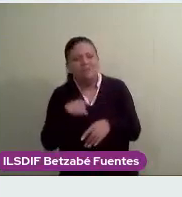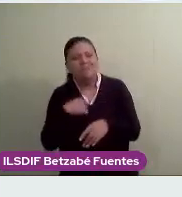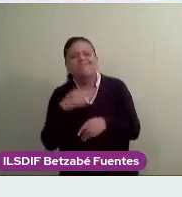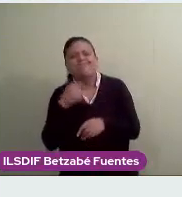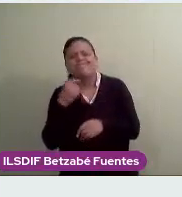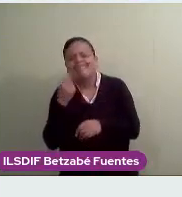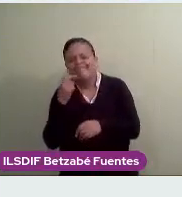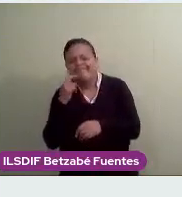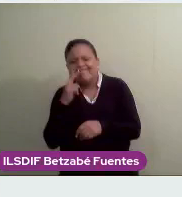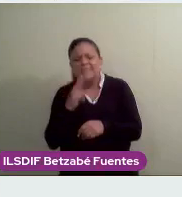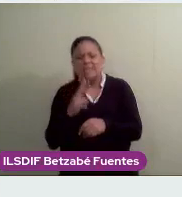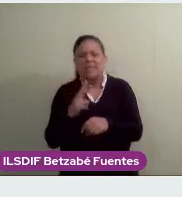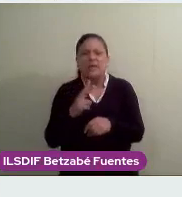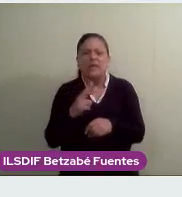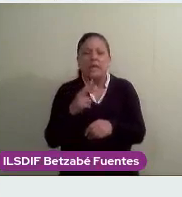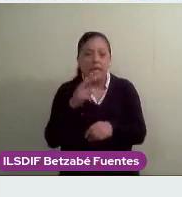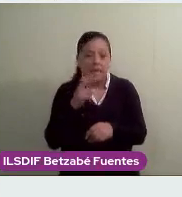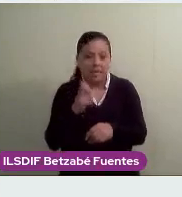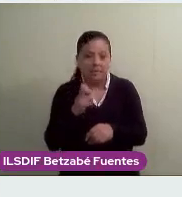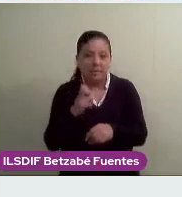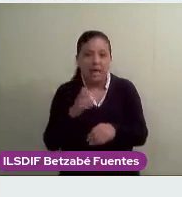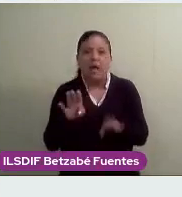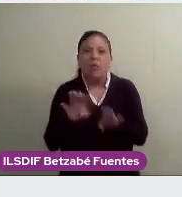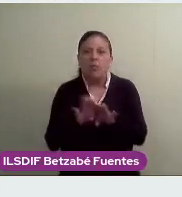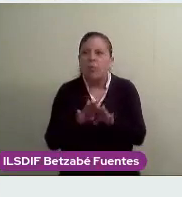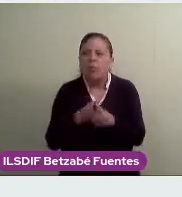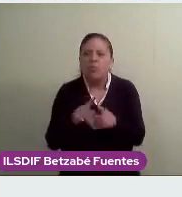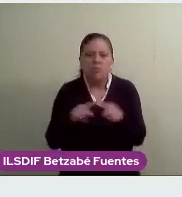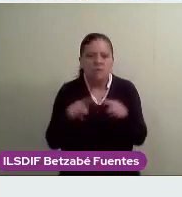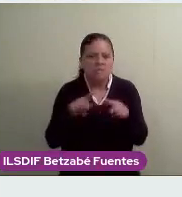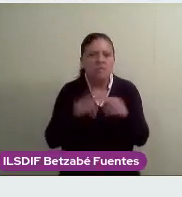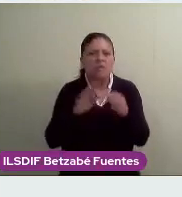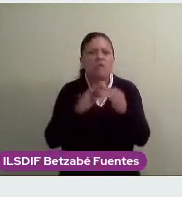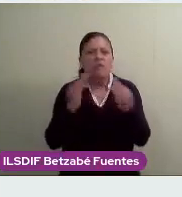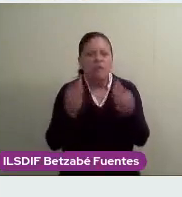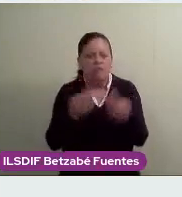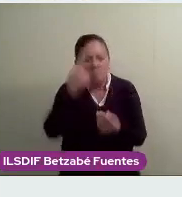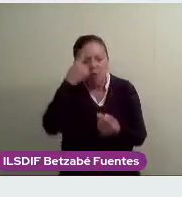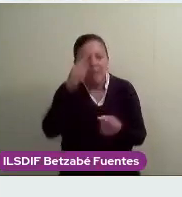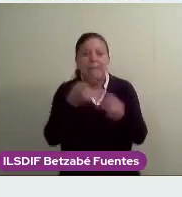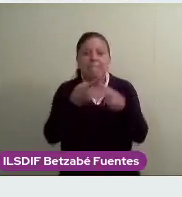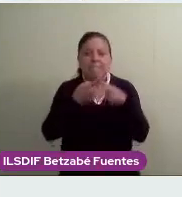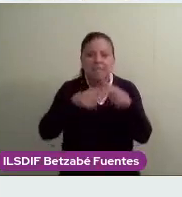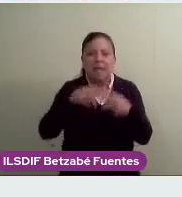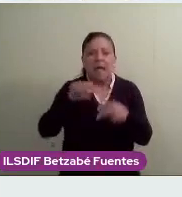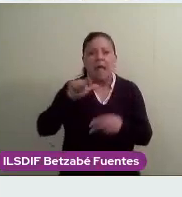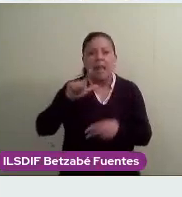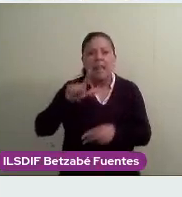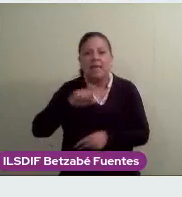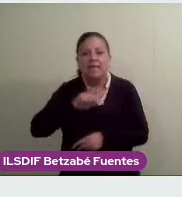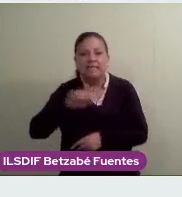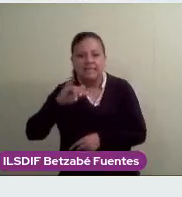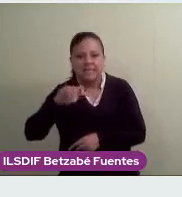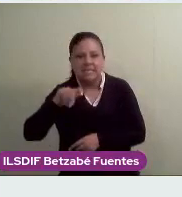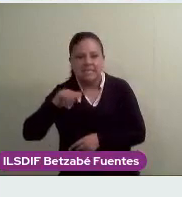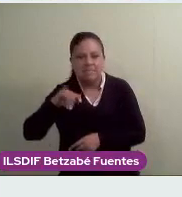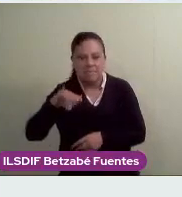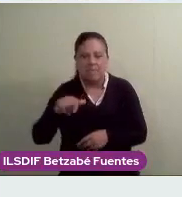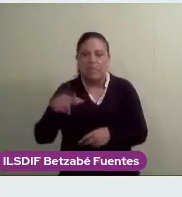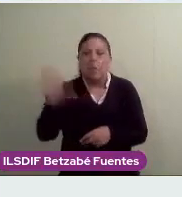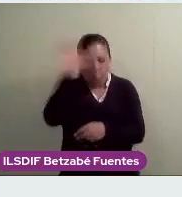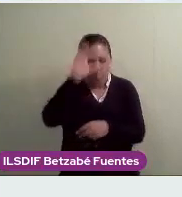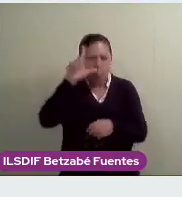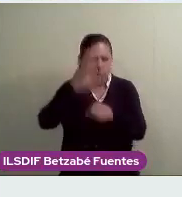puede iniciar la alexitimia. Y bueno, bien lo comentaba al inicio, ¿no? Esta parte cultural también de no llores, no